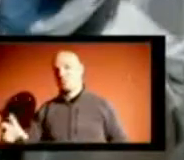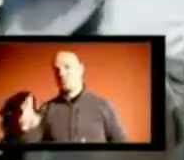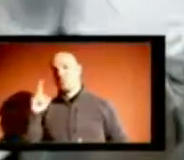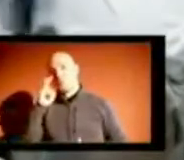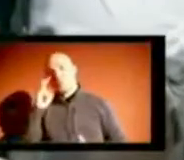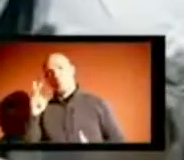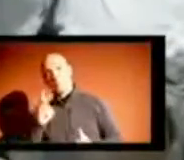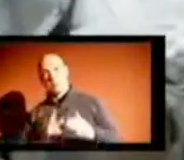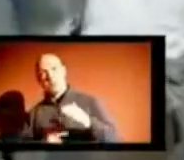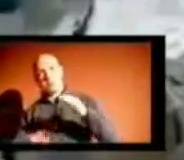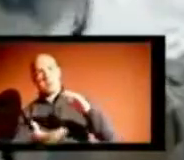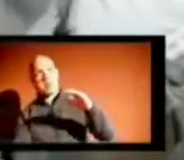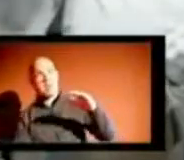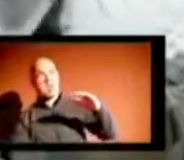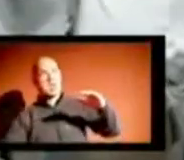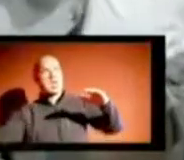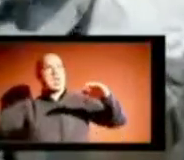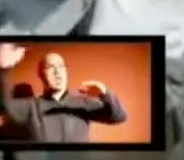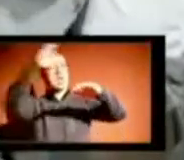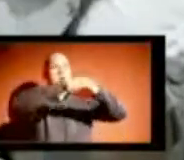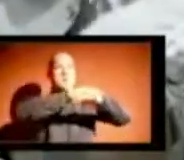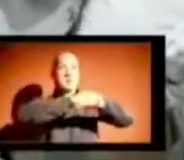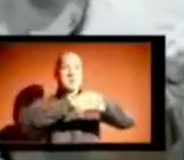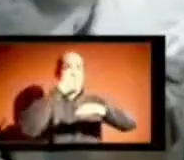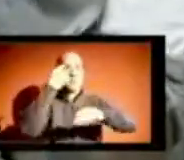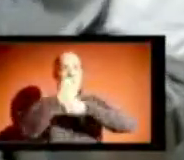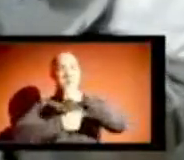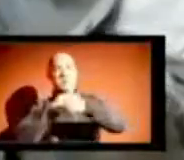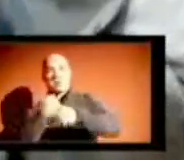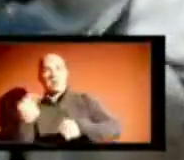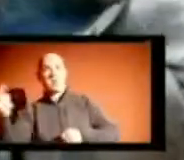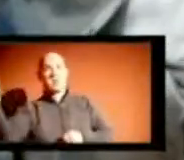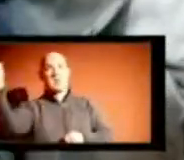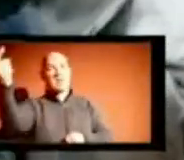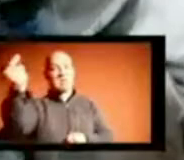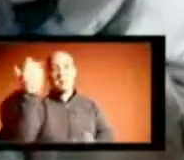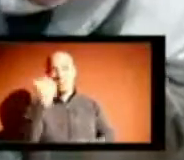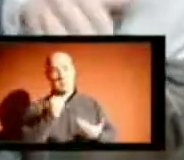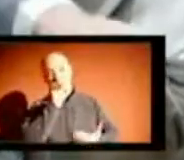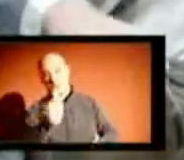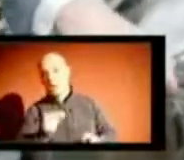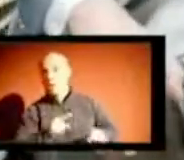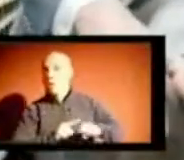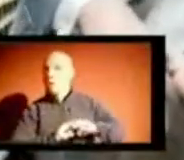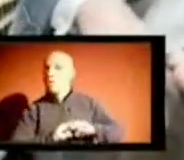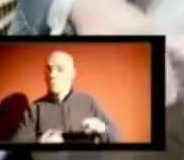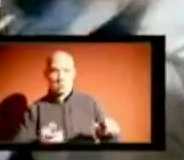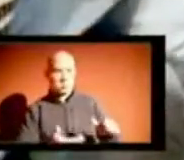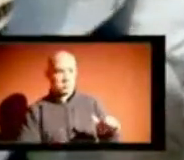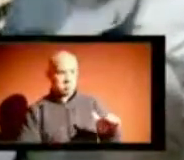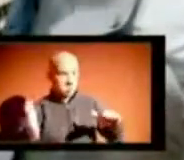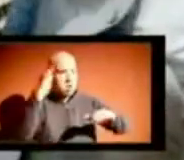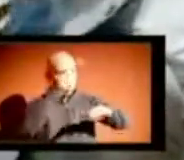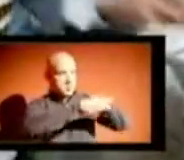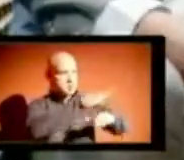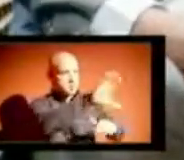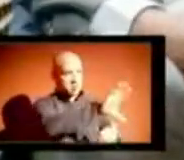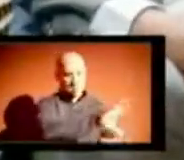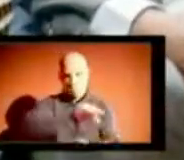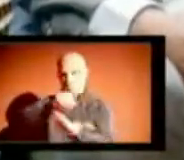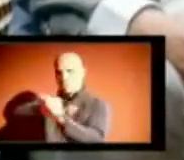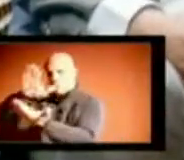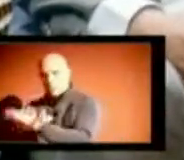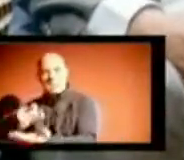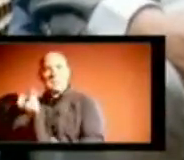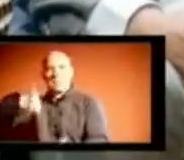todo este aumento que hemos visto para el próximo año, pero parte de ese aumento lo deben incorporar en su cifra, deben